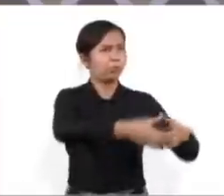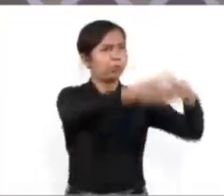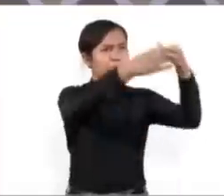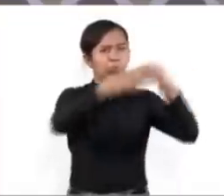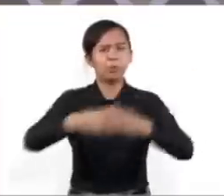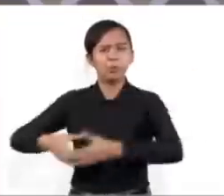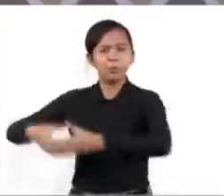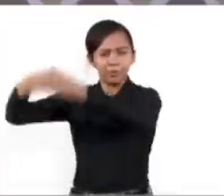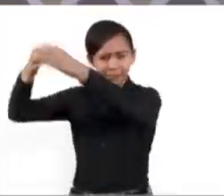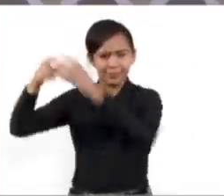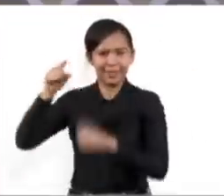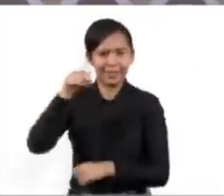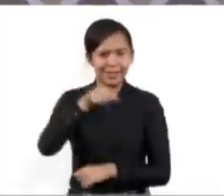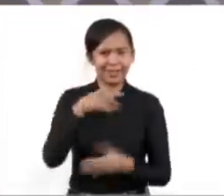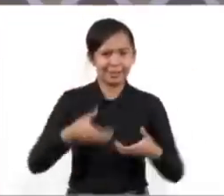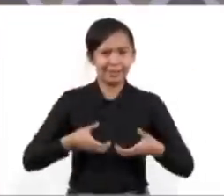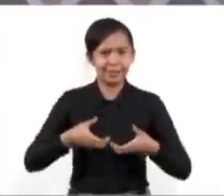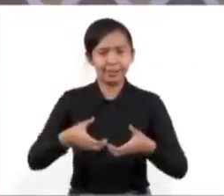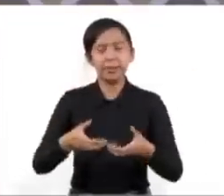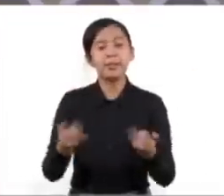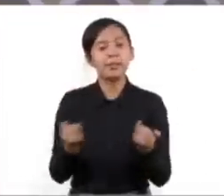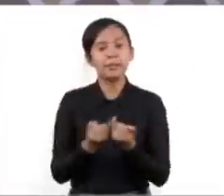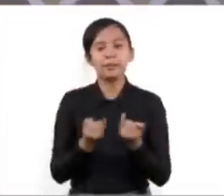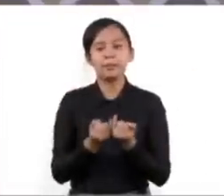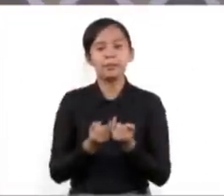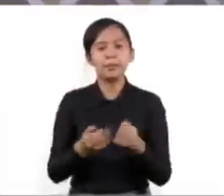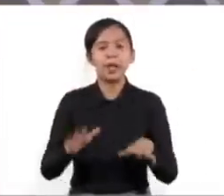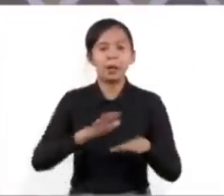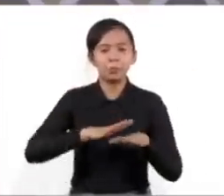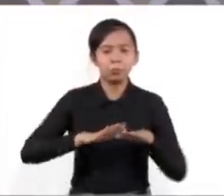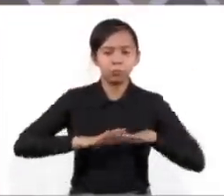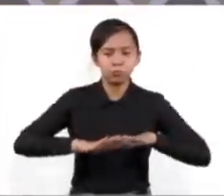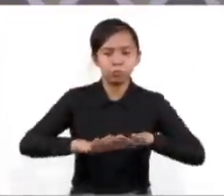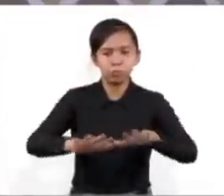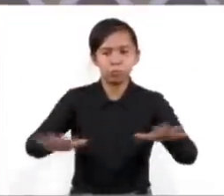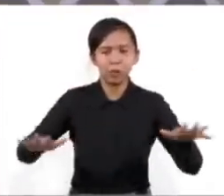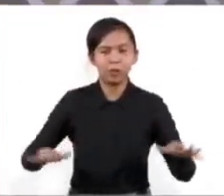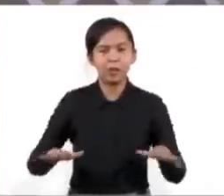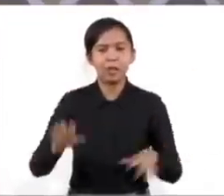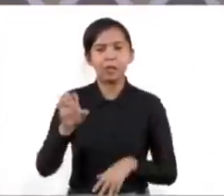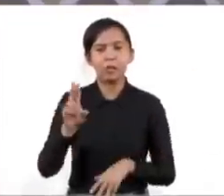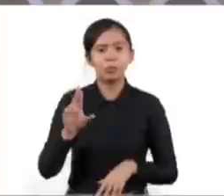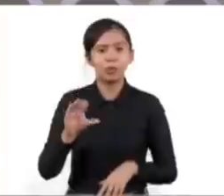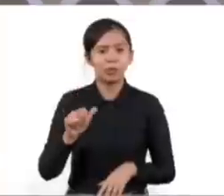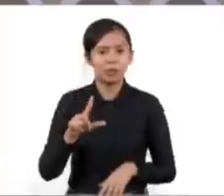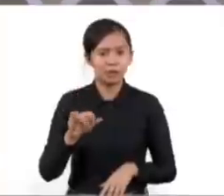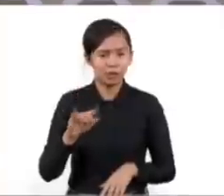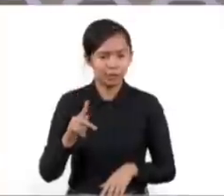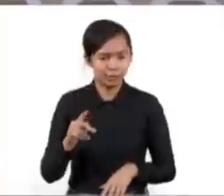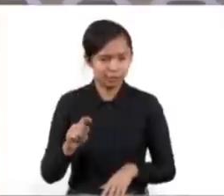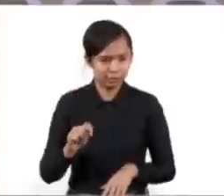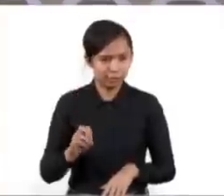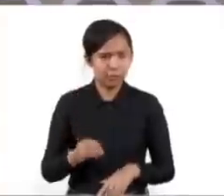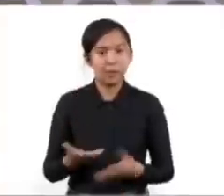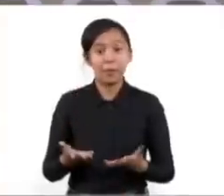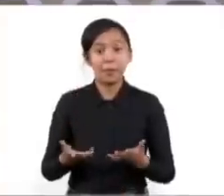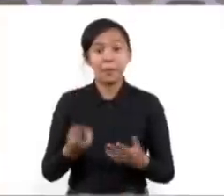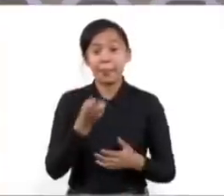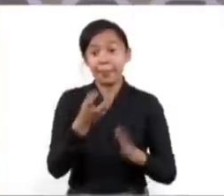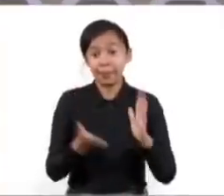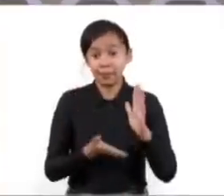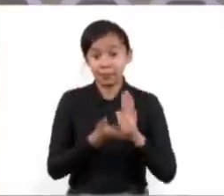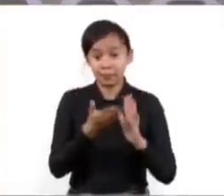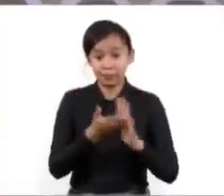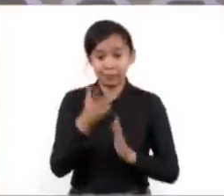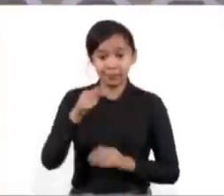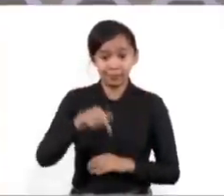de iluminación de esta calle, se repavimentó la calle de Eucalipto y las obras que a este gobierno no